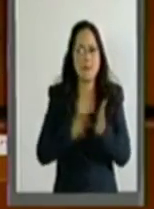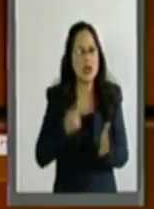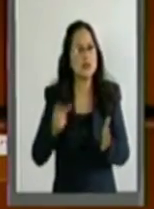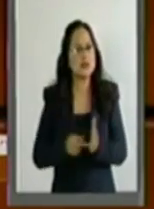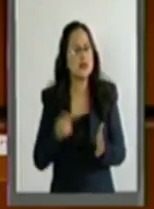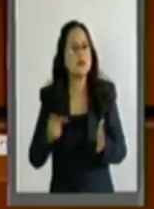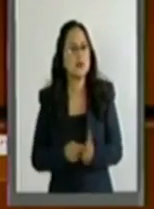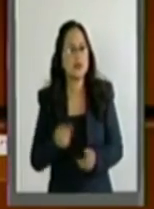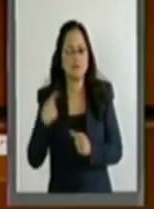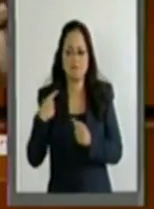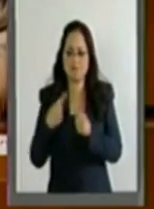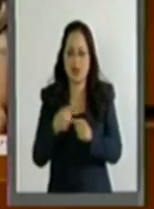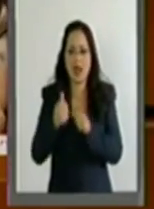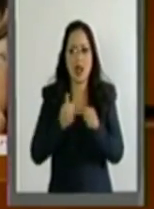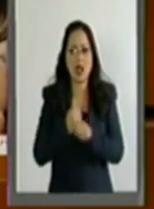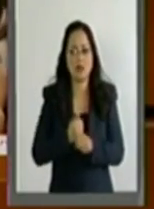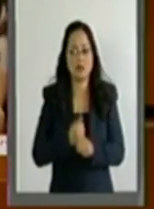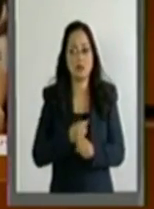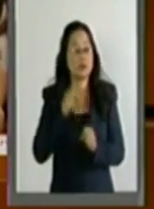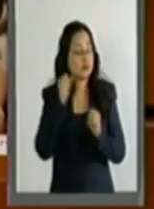en estos años. Y